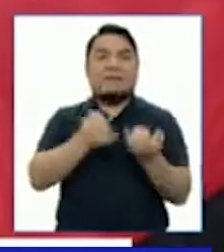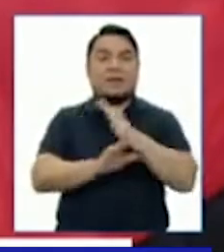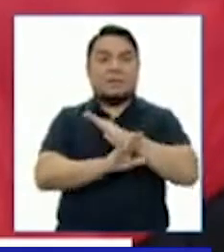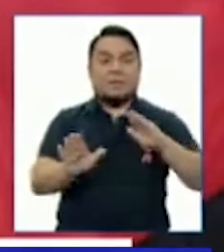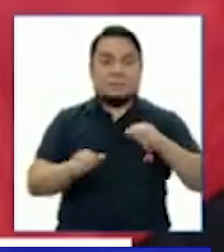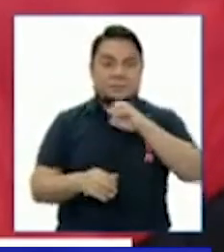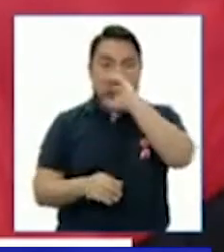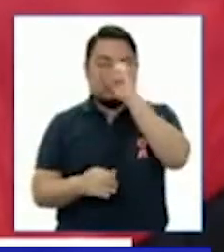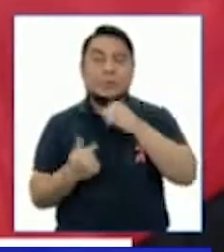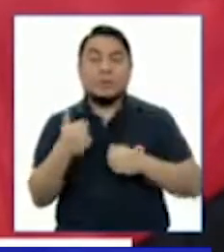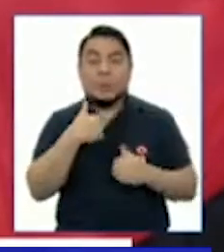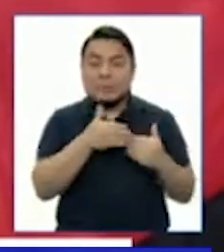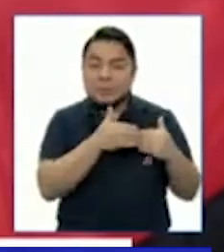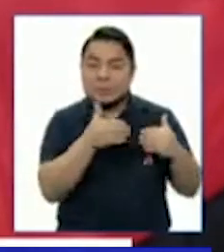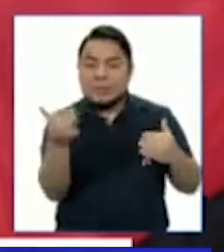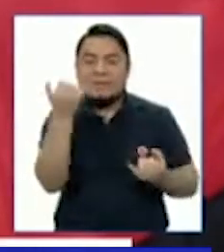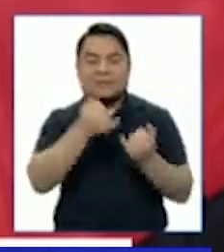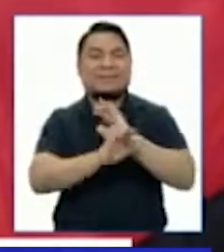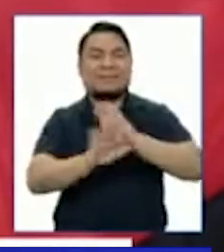que esa